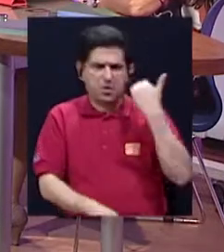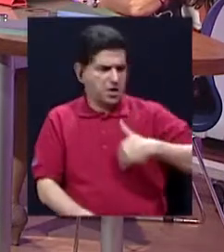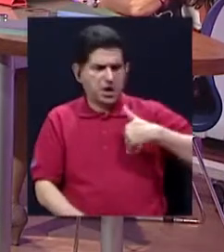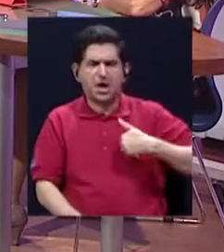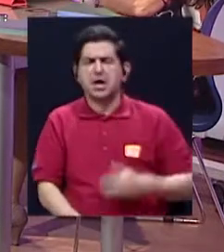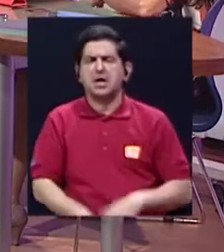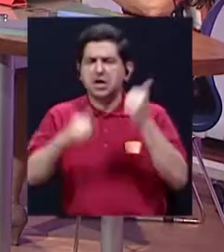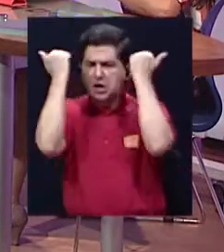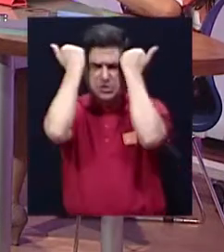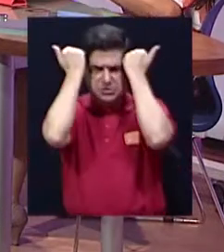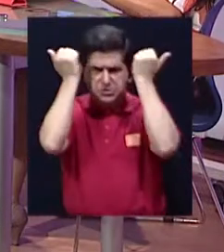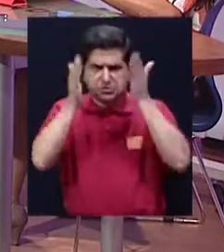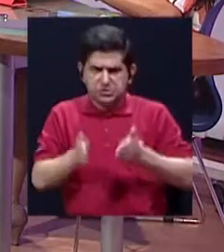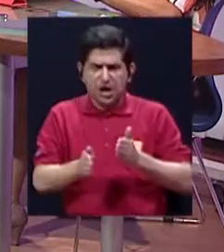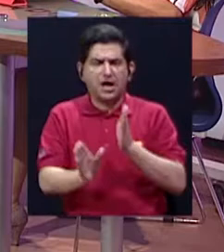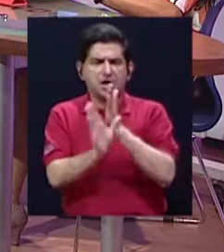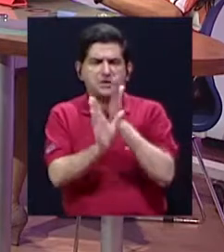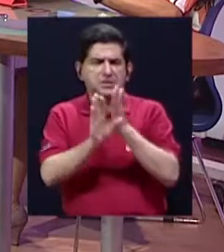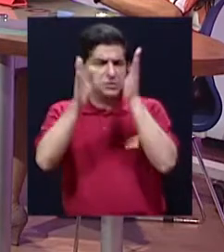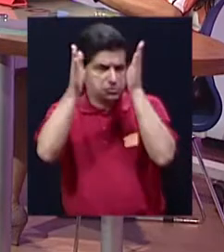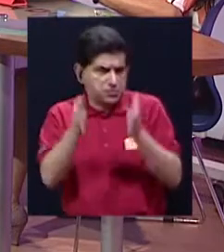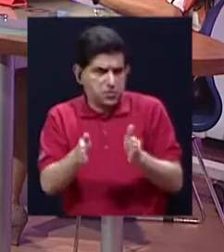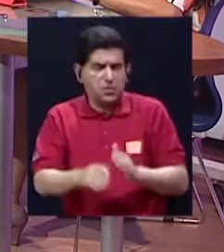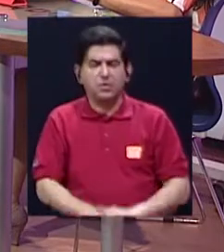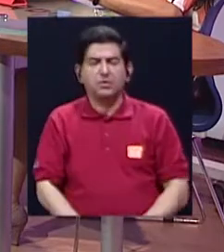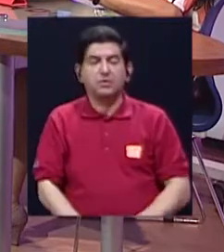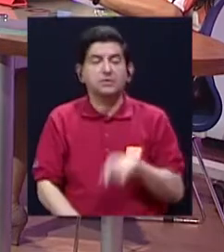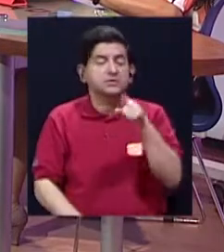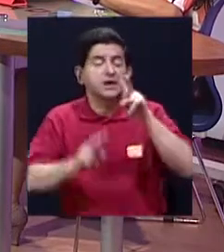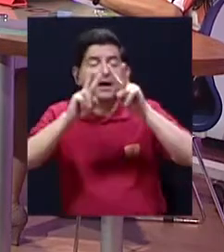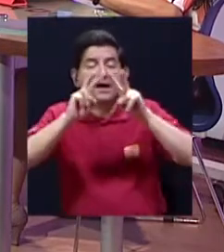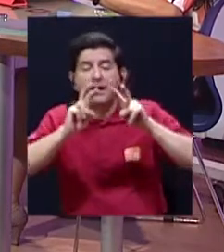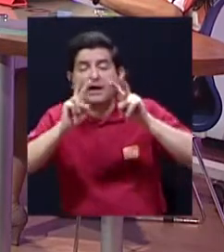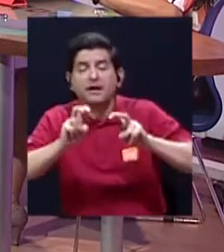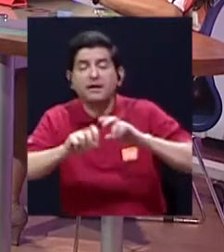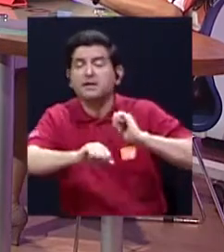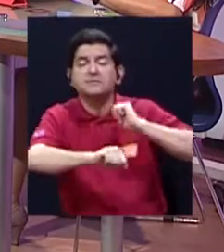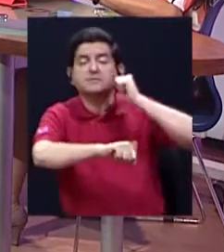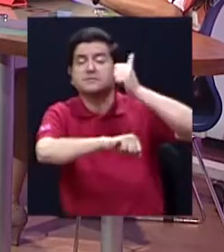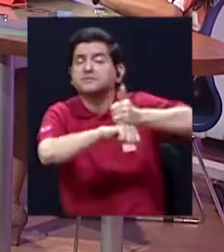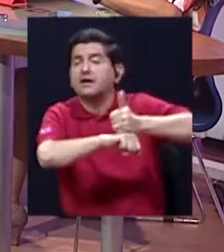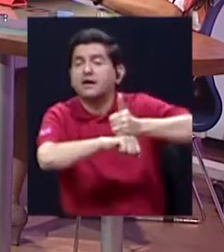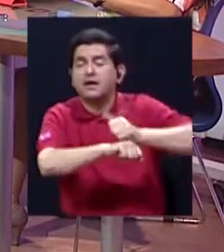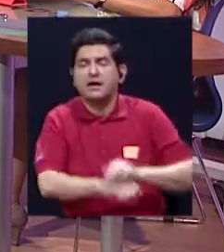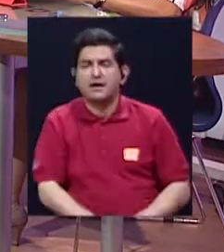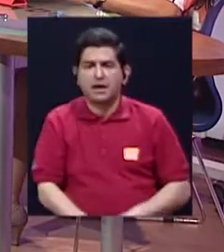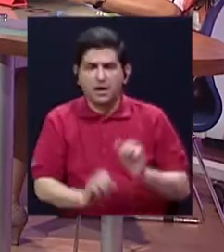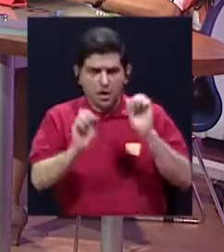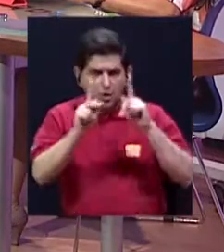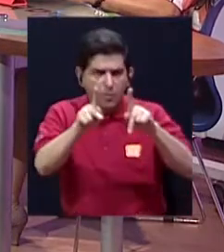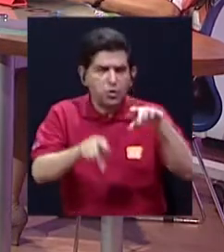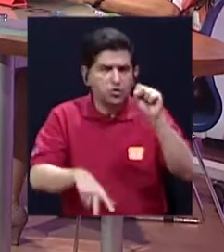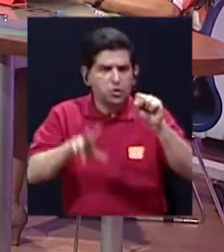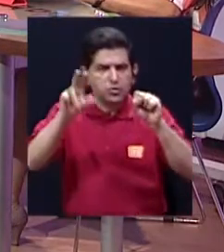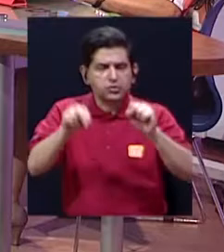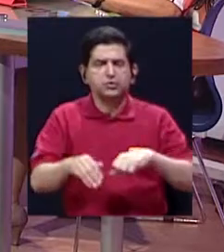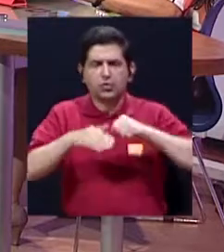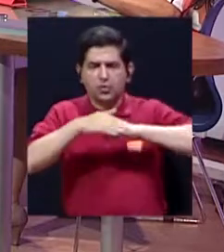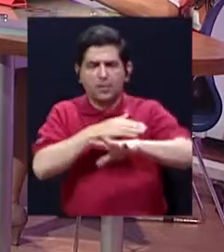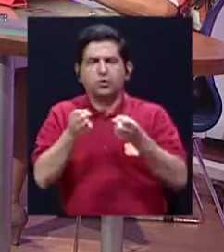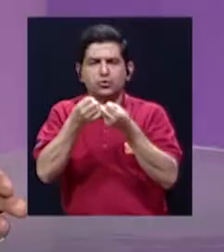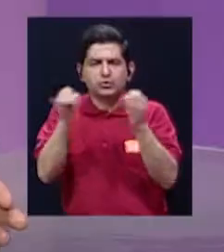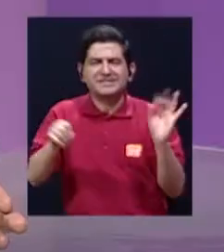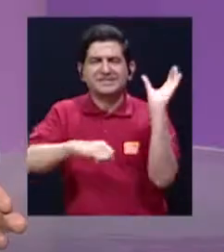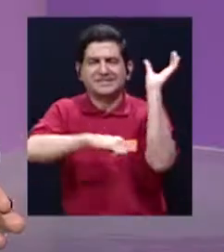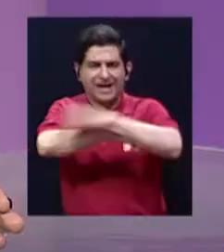psiquiatras, psicólogos y psicólogas, para ver si se puede determinar si cabe o no el aborto impune.